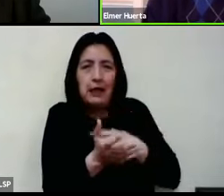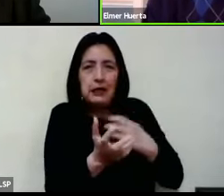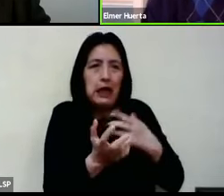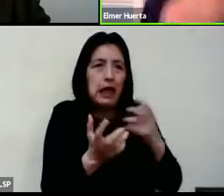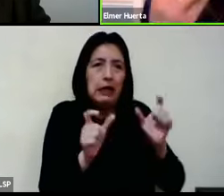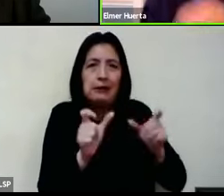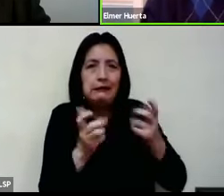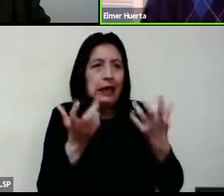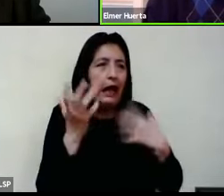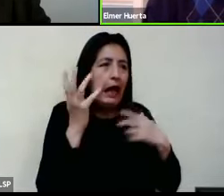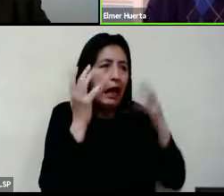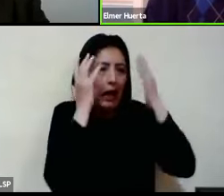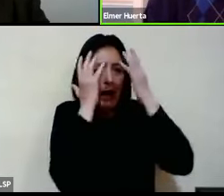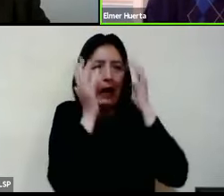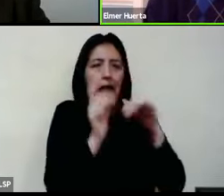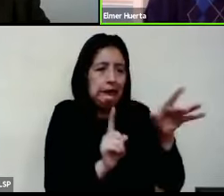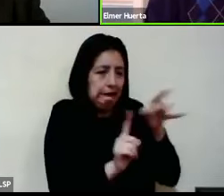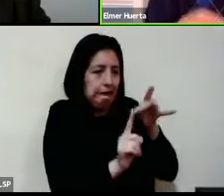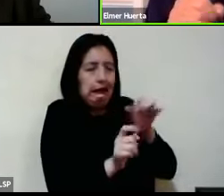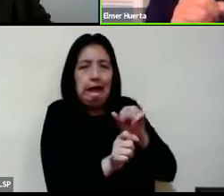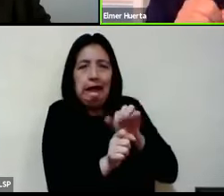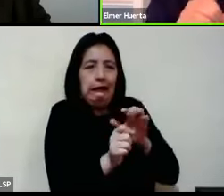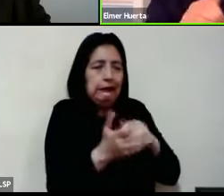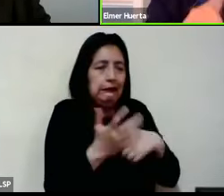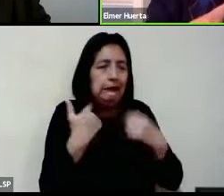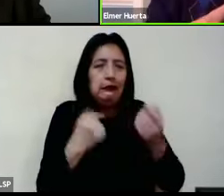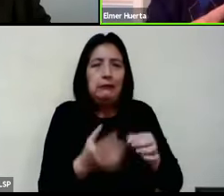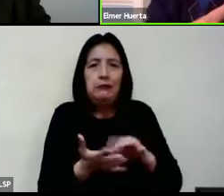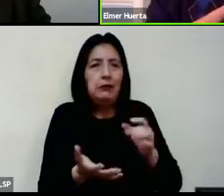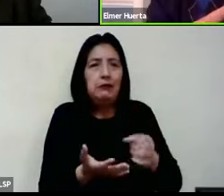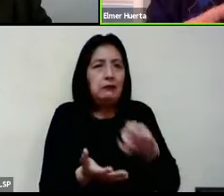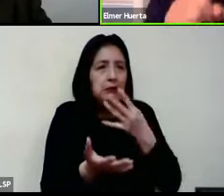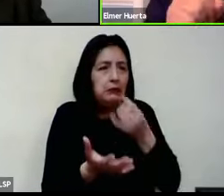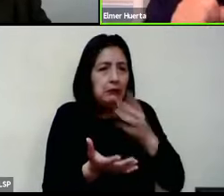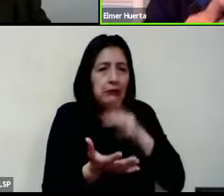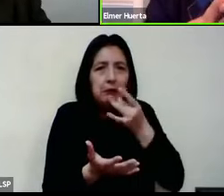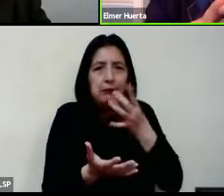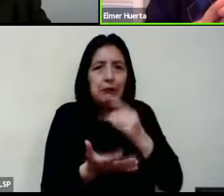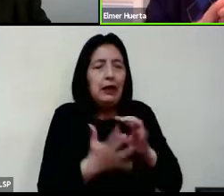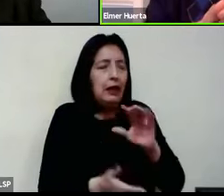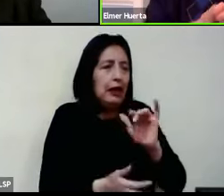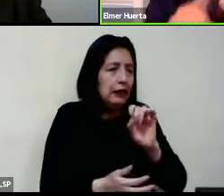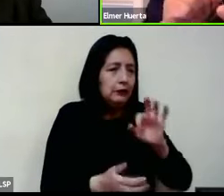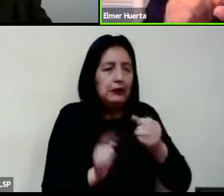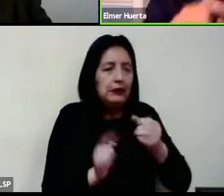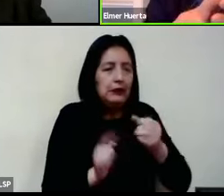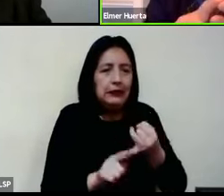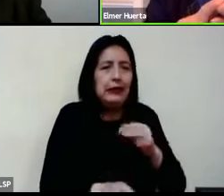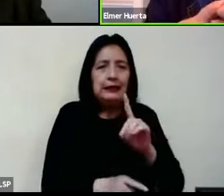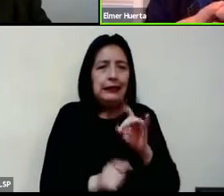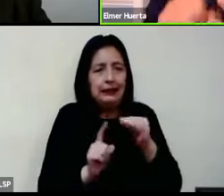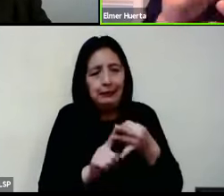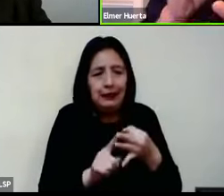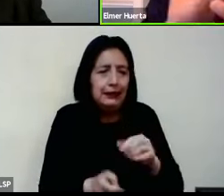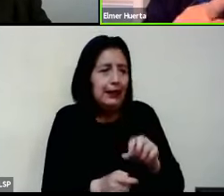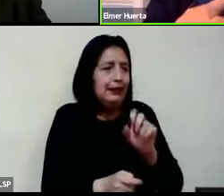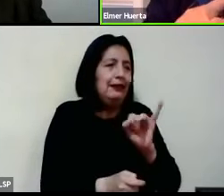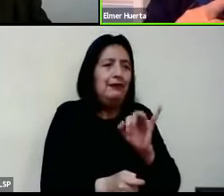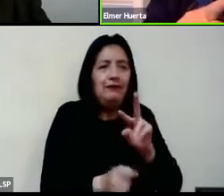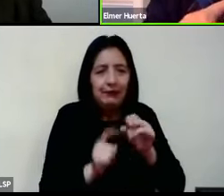la gente, apenas se infectaba, empezaba a tomar aspirina, dexametasona,